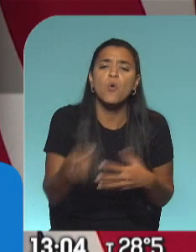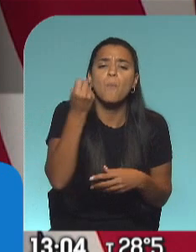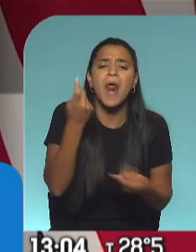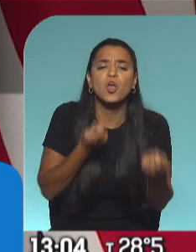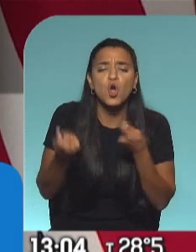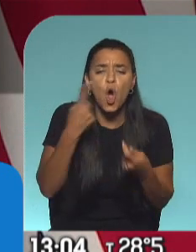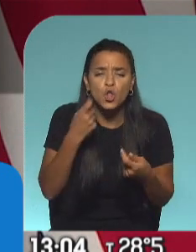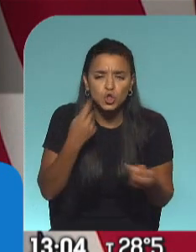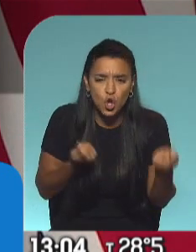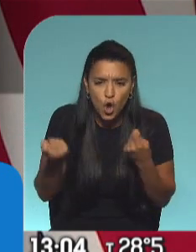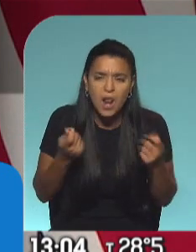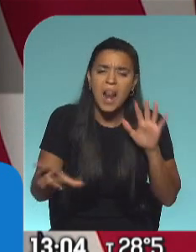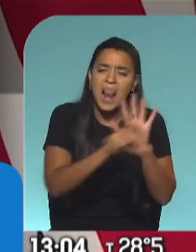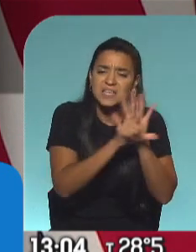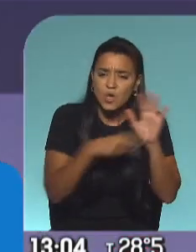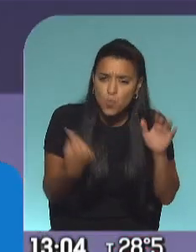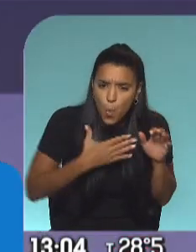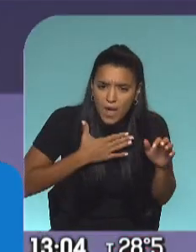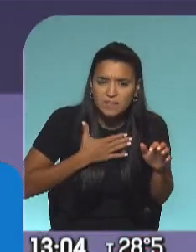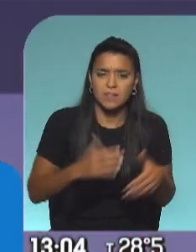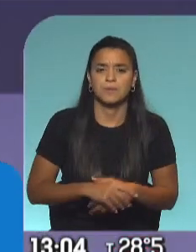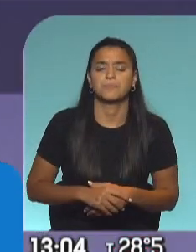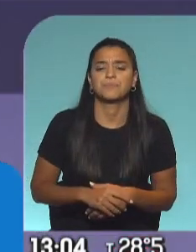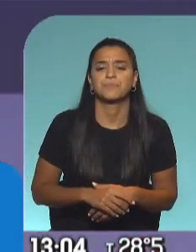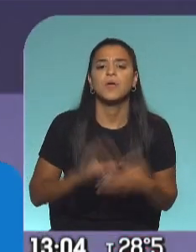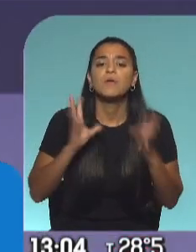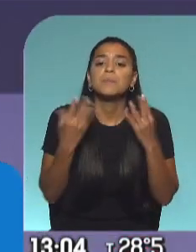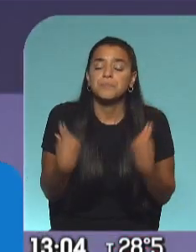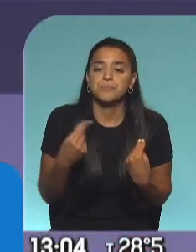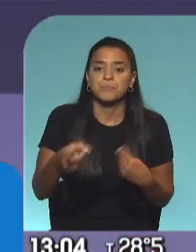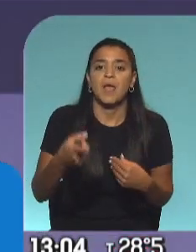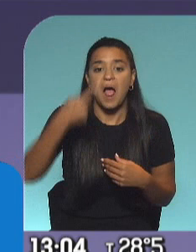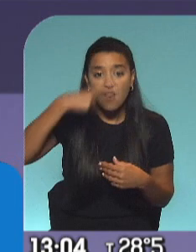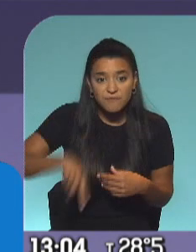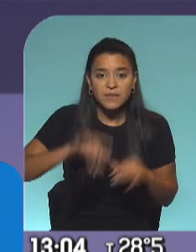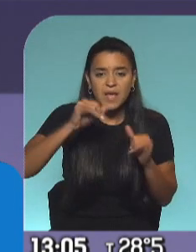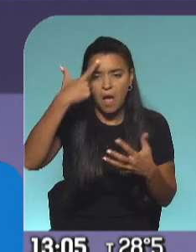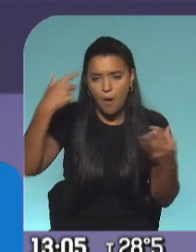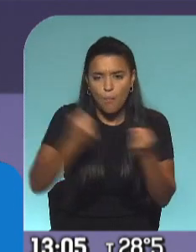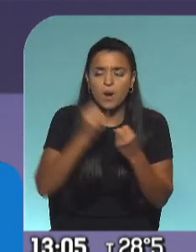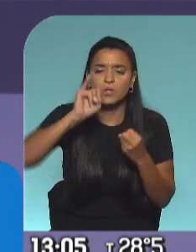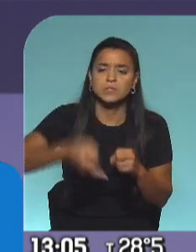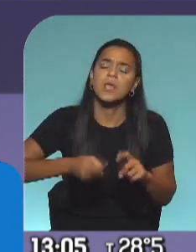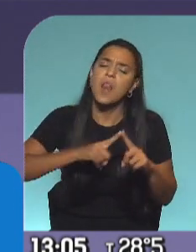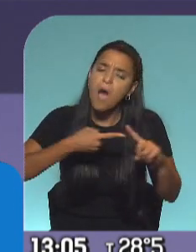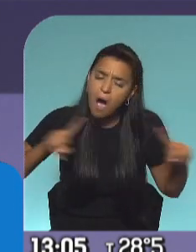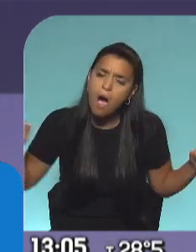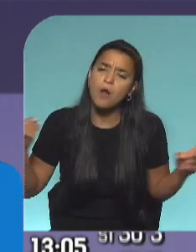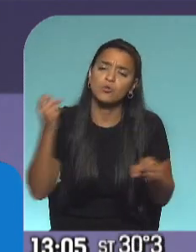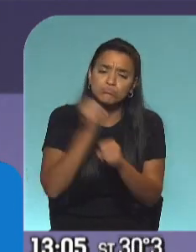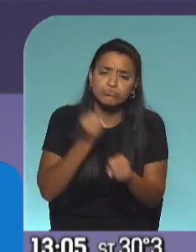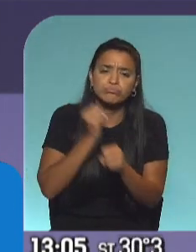control of our laws and our destiny. So we have finally found an agreement. It was a long